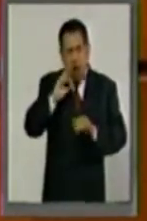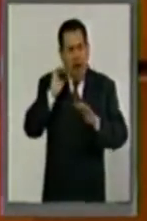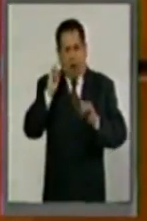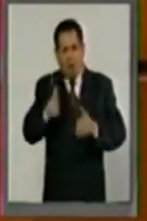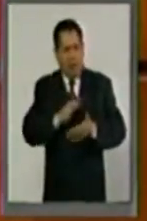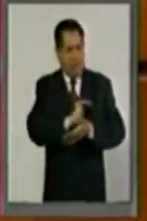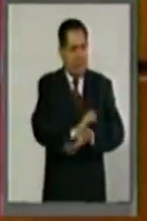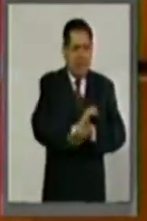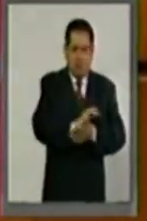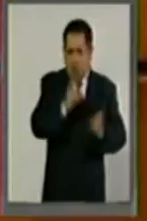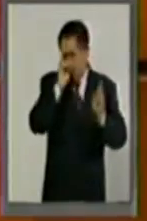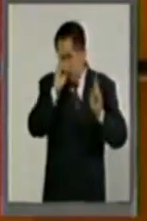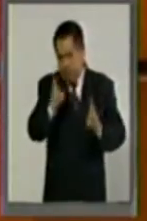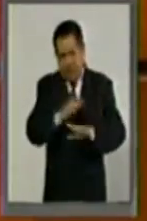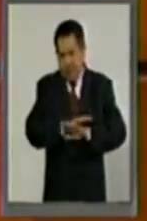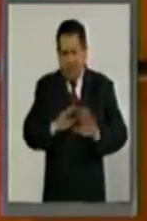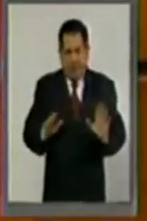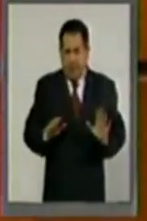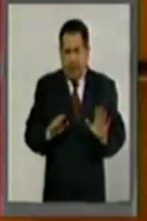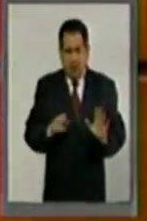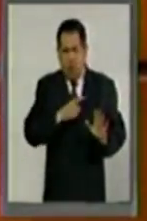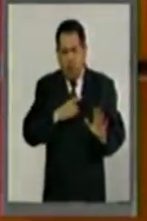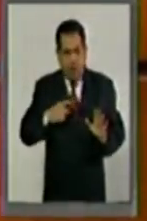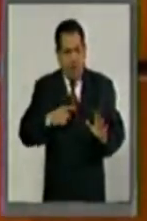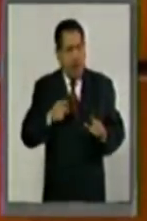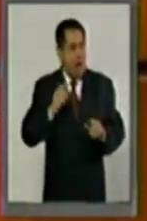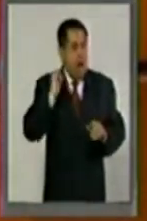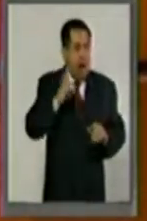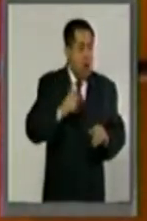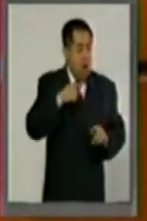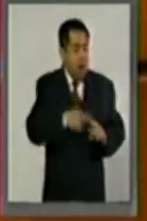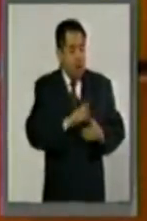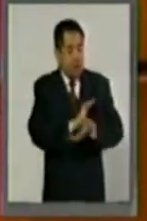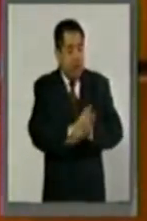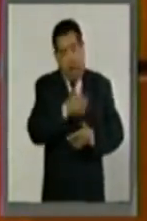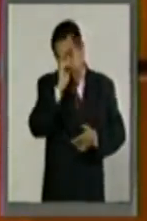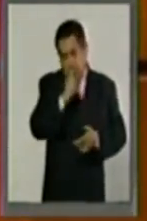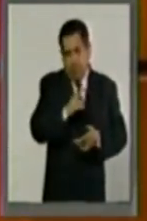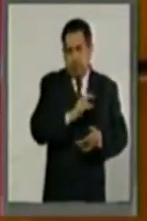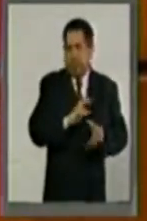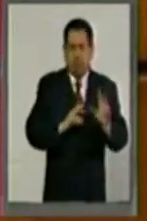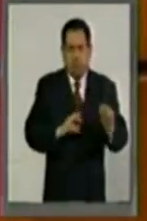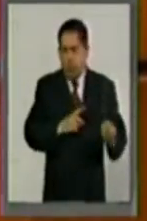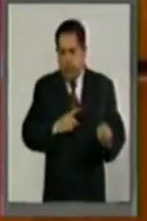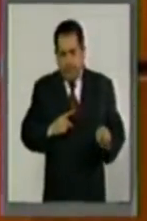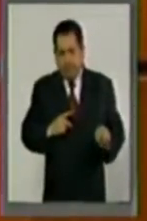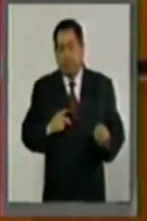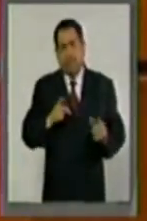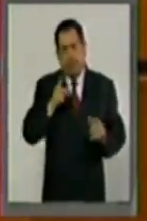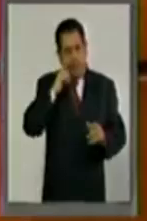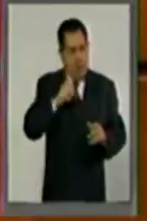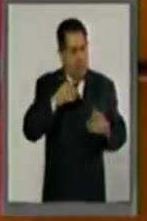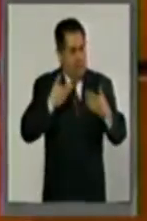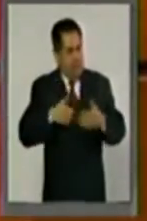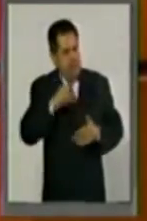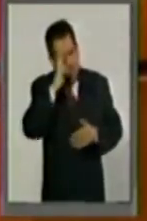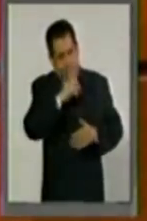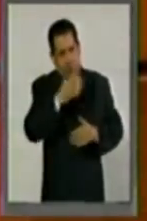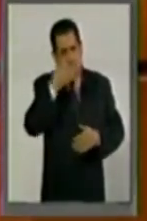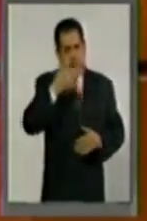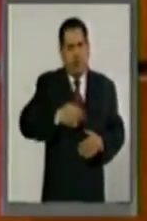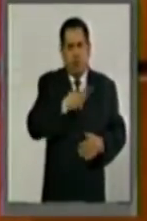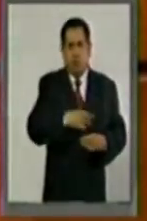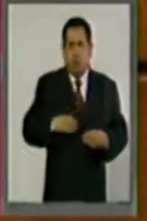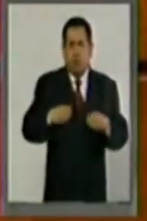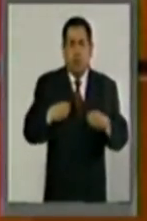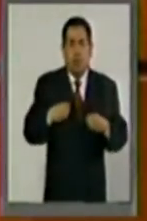discriminación, dentro de ellas las motivadas por algún tipo de discapacidad, que atenten contra la dignidad humana y